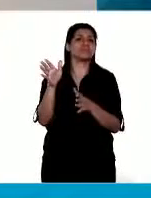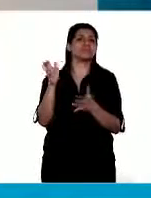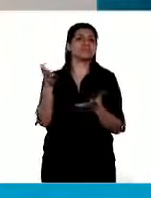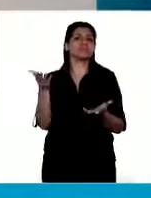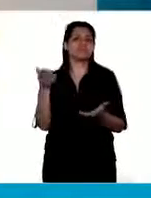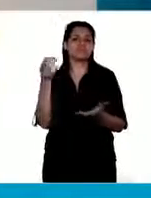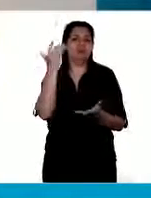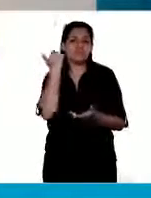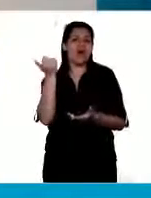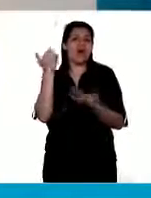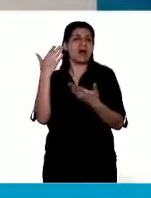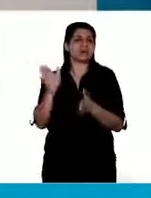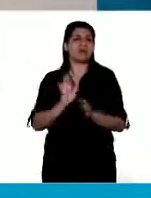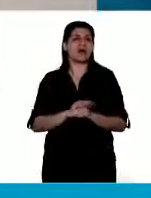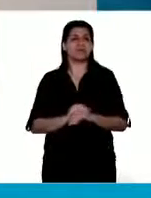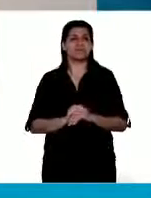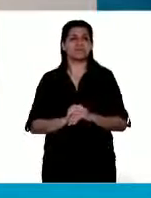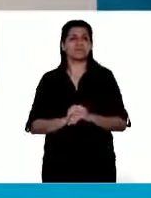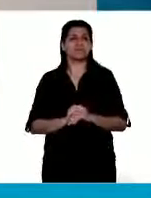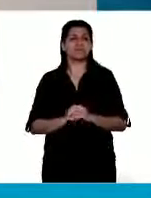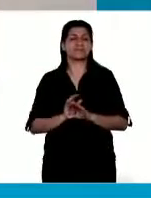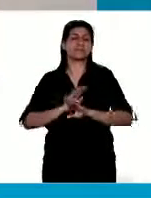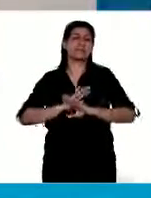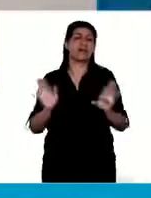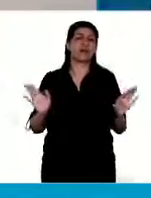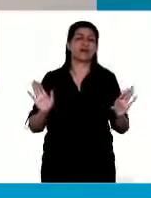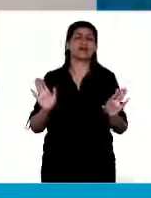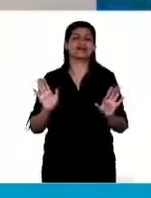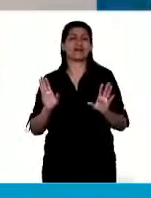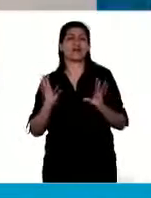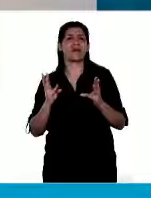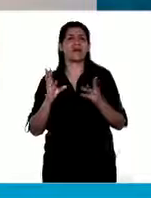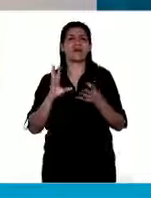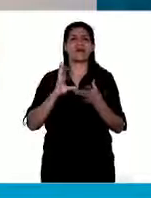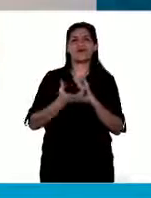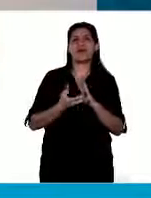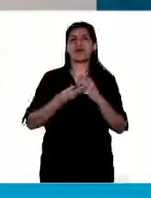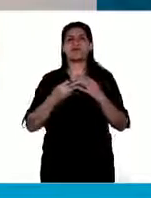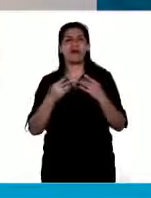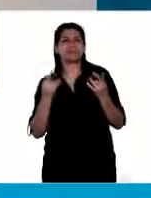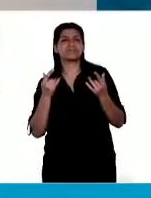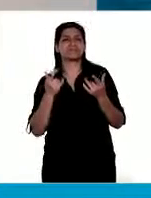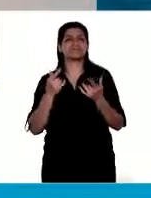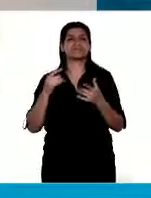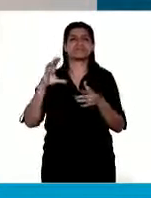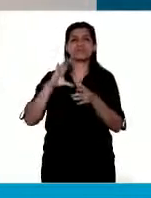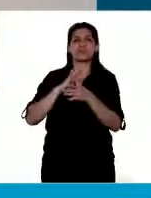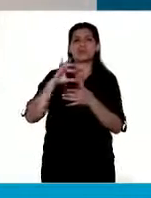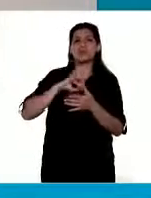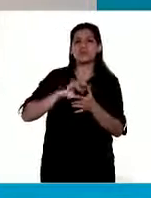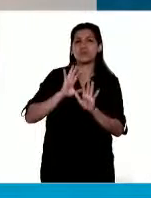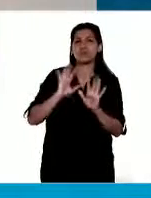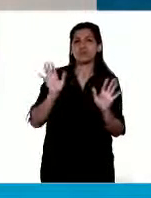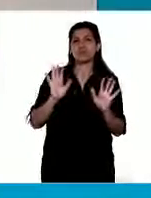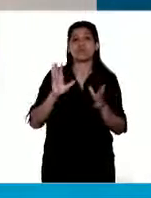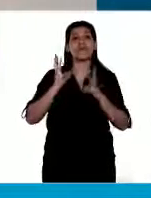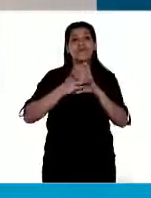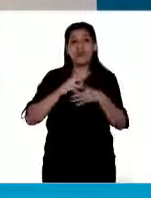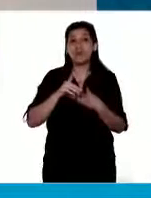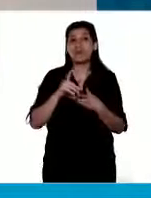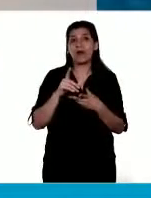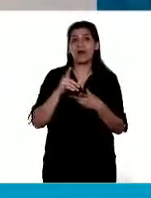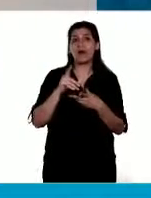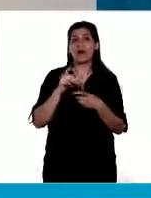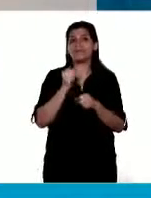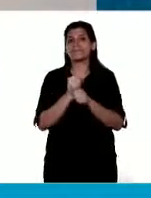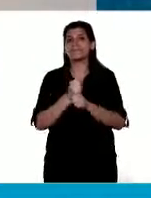renunciar ya. Entonces, no nos corramos por ninguna susceptibilidad, el reclamo salarial fue justo, eso sí, con una forma inadecuada.